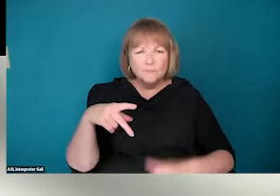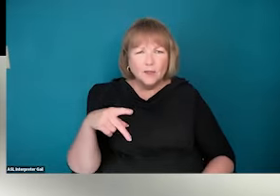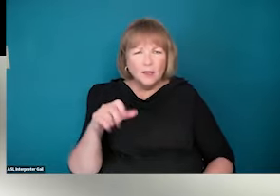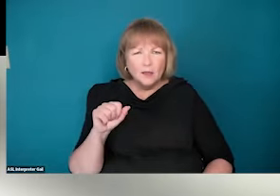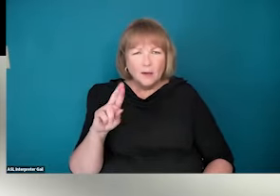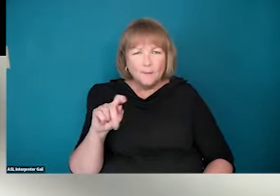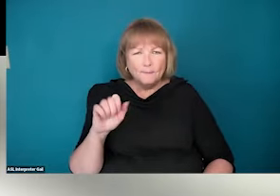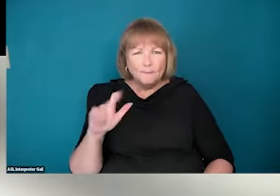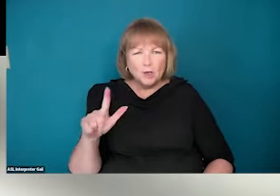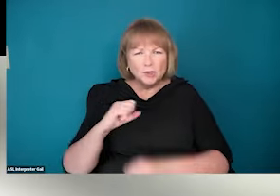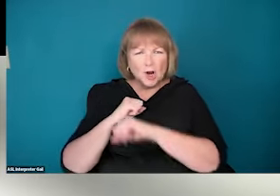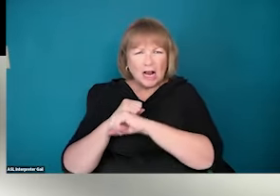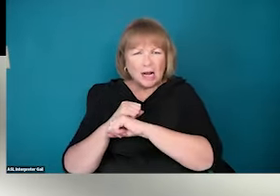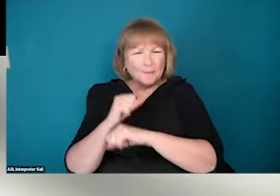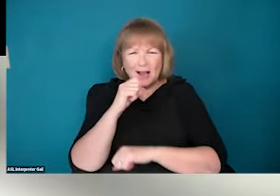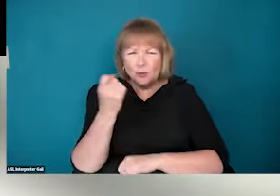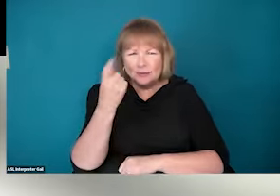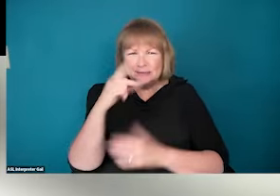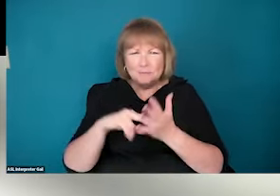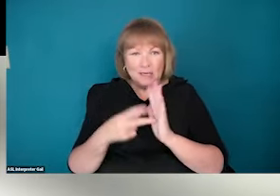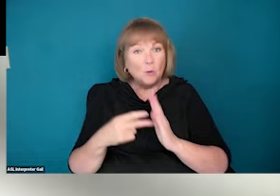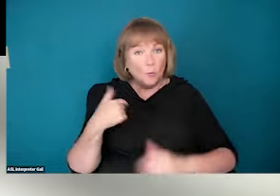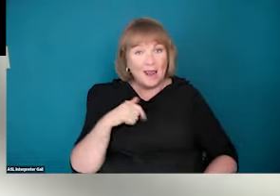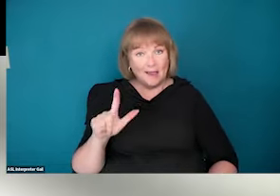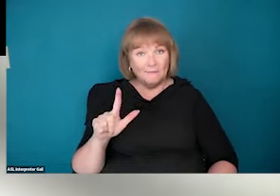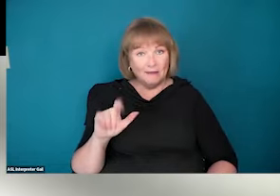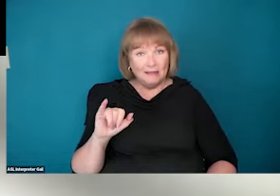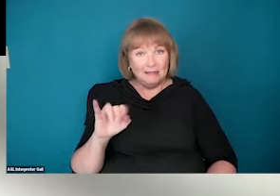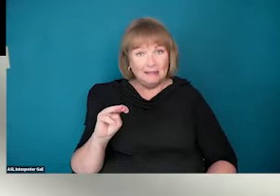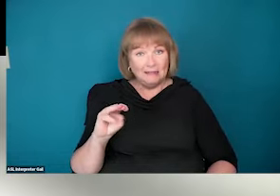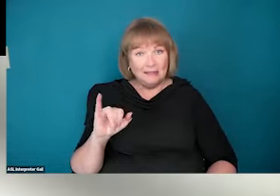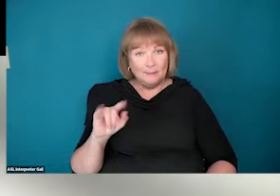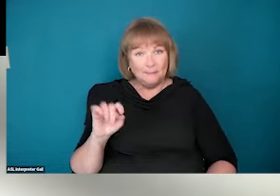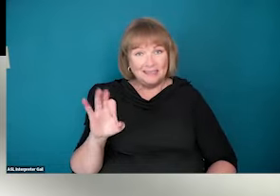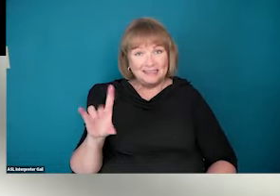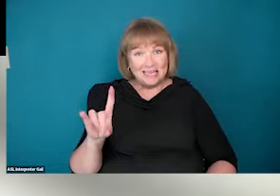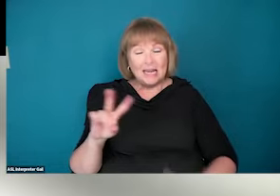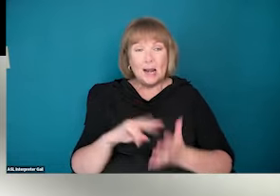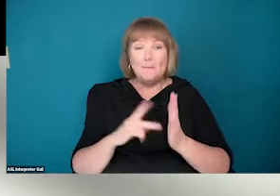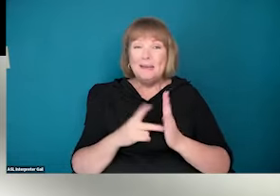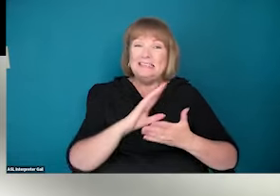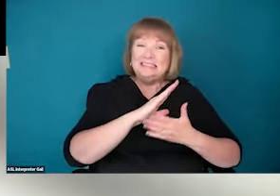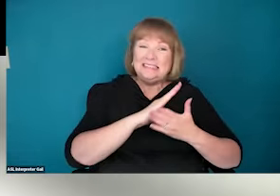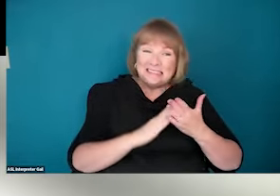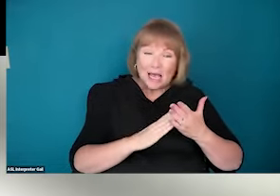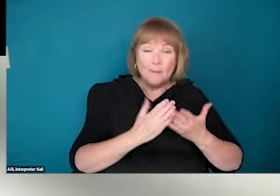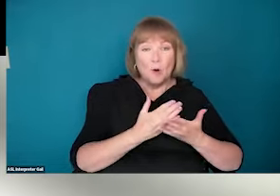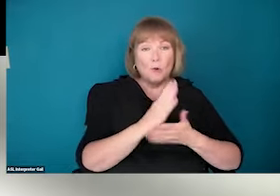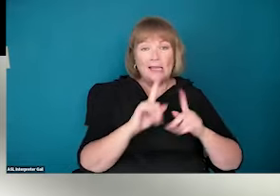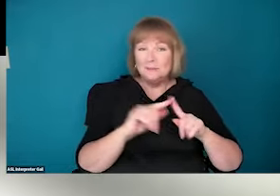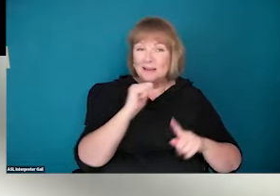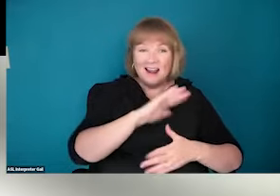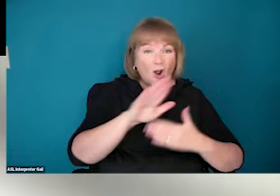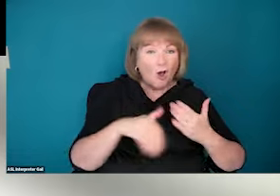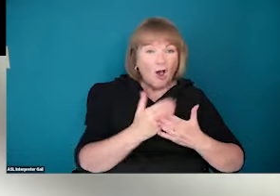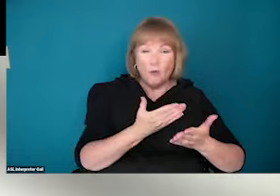Rosa, no estoy de. Tenemos custodia limitada, pero no parcial, o eso quiere